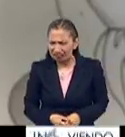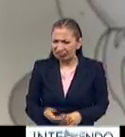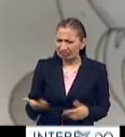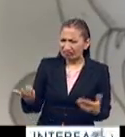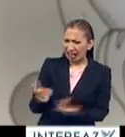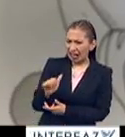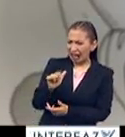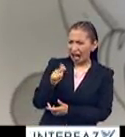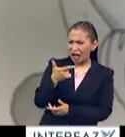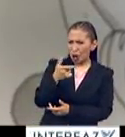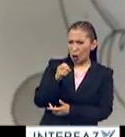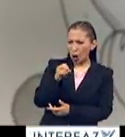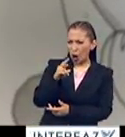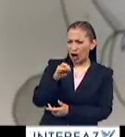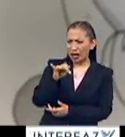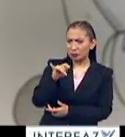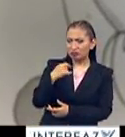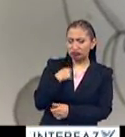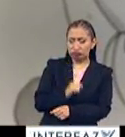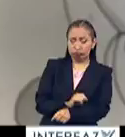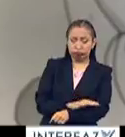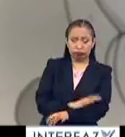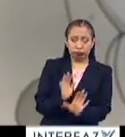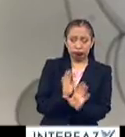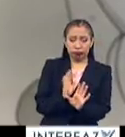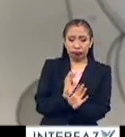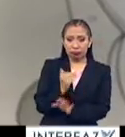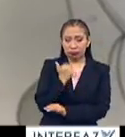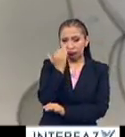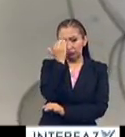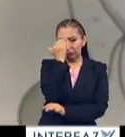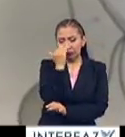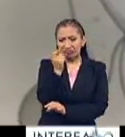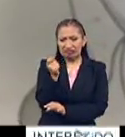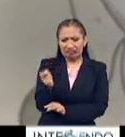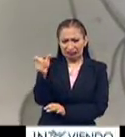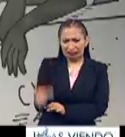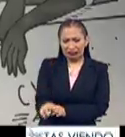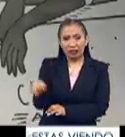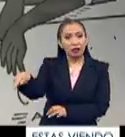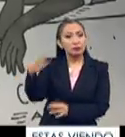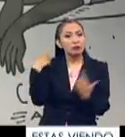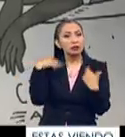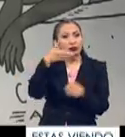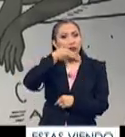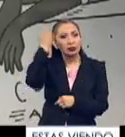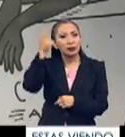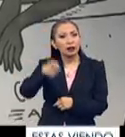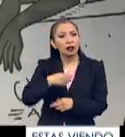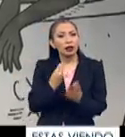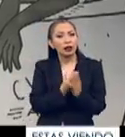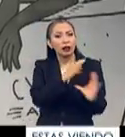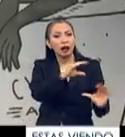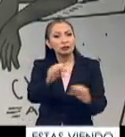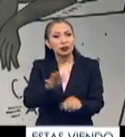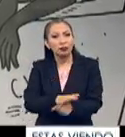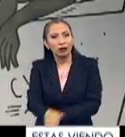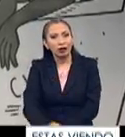palabra algoritmo, se me eriza la piel. Eso quiere decir que el maestro no sabe lo que está